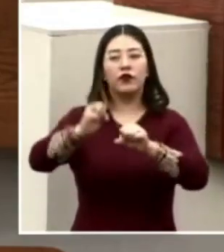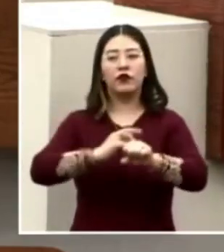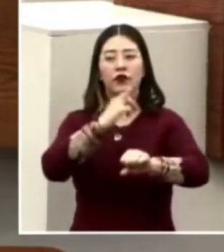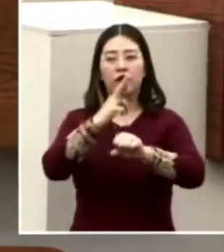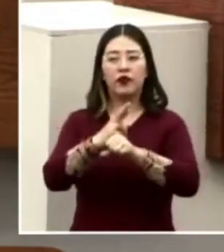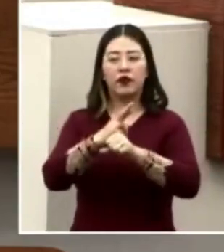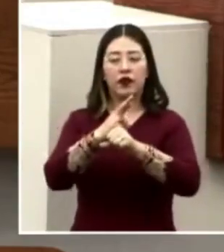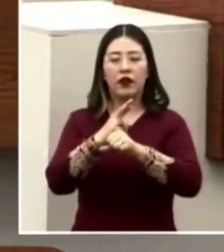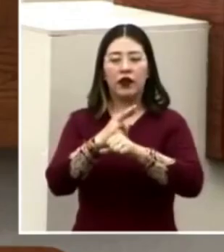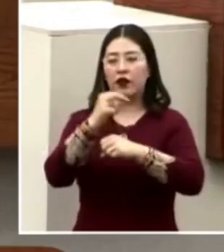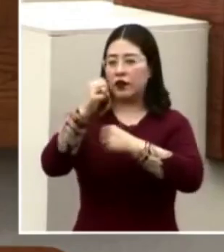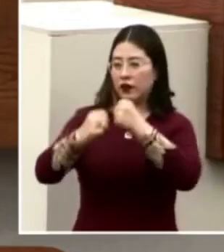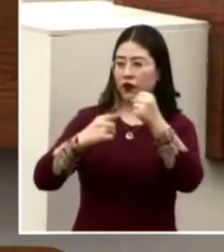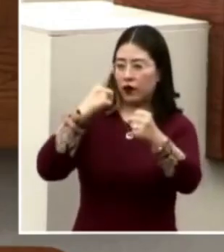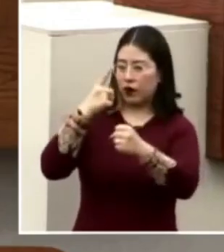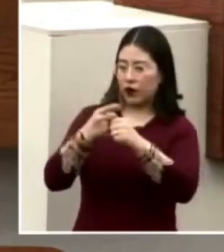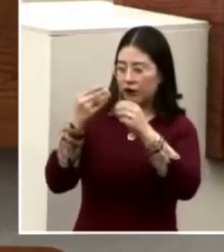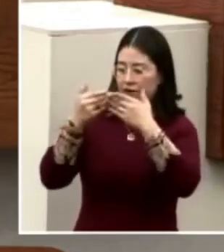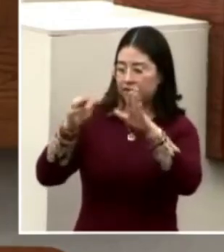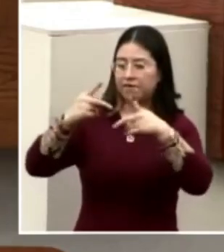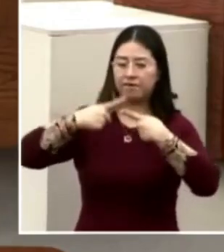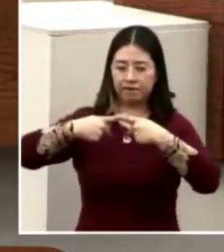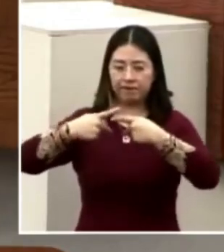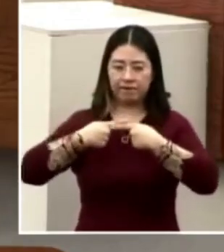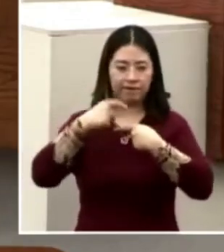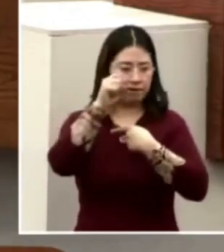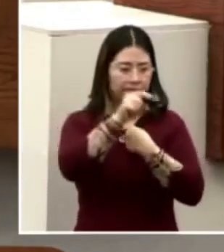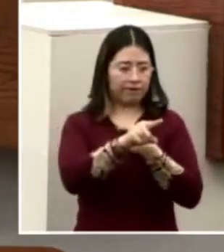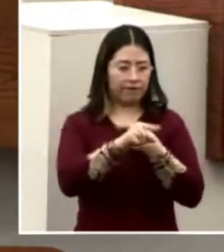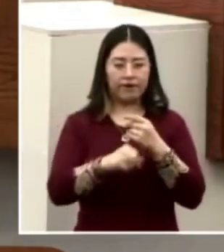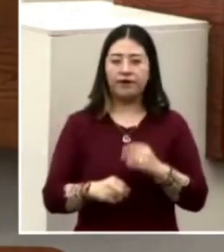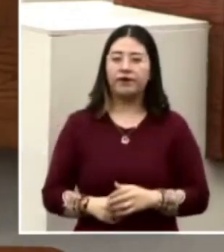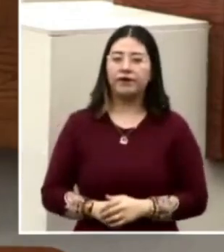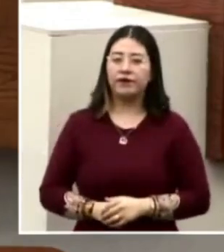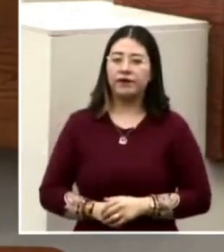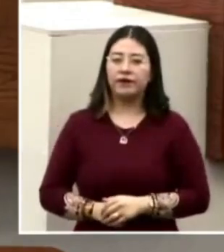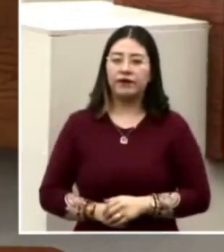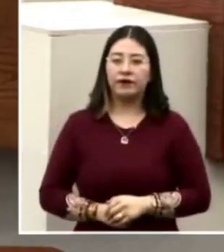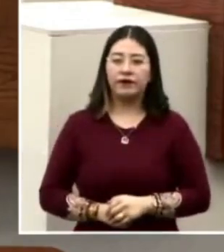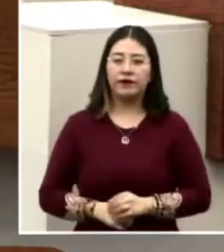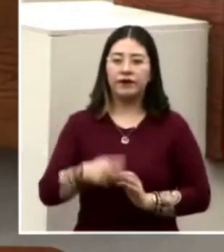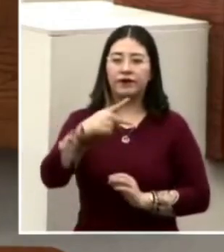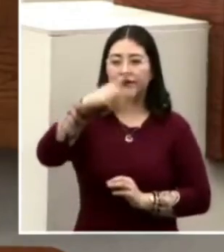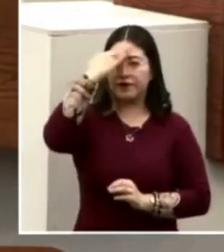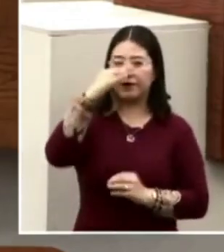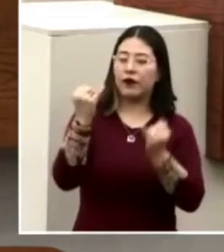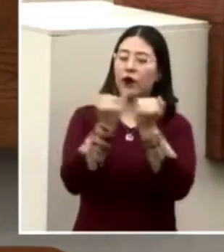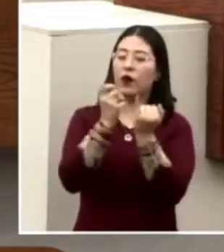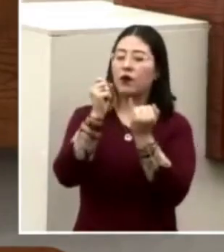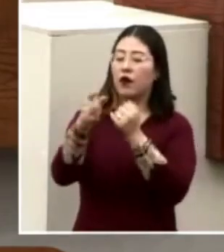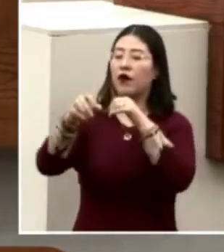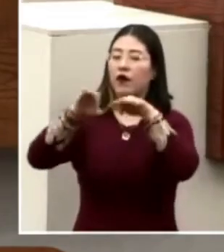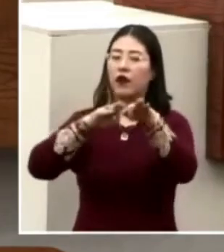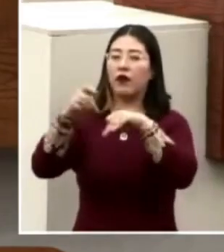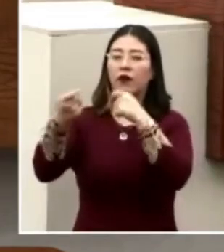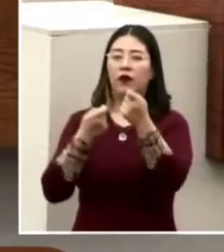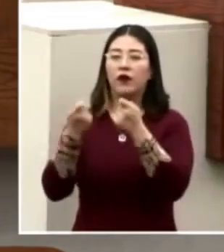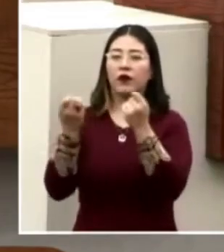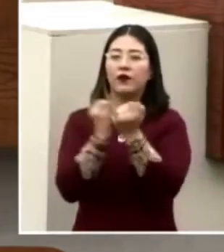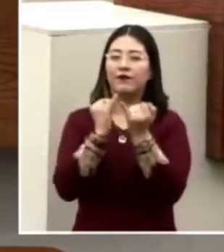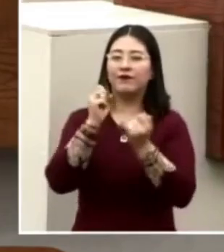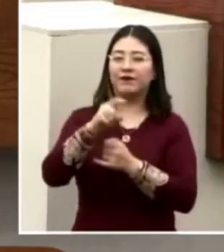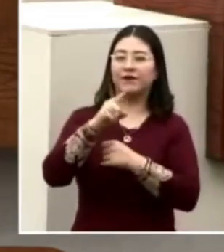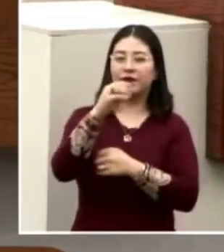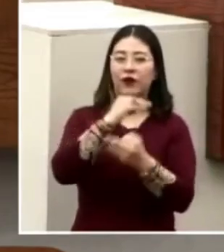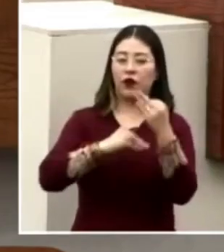de Seguridad Pública o Seguridad Ciudadana como un ente administrativo, pero operativamente es uno